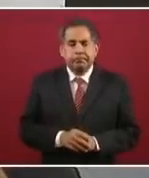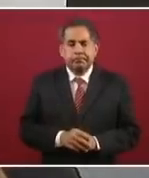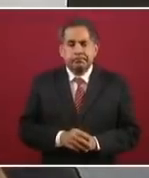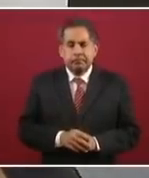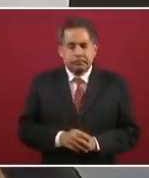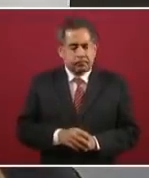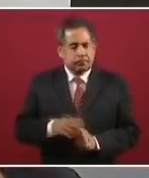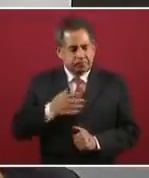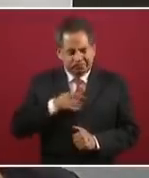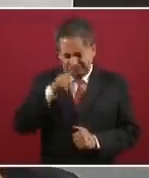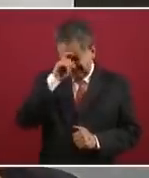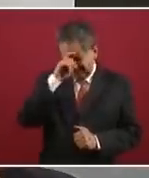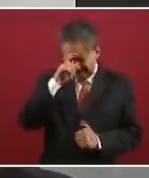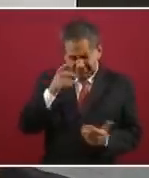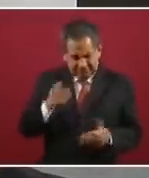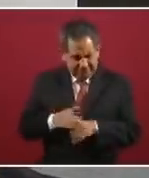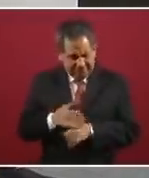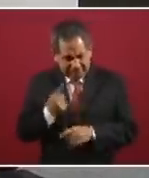cuestiono